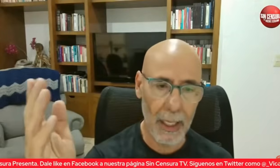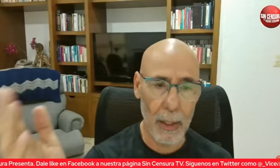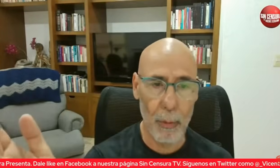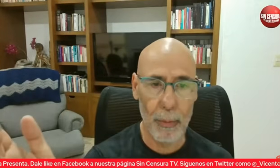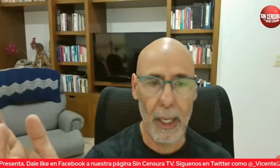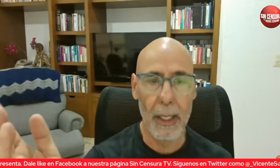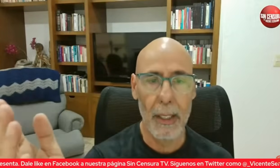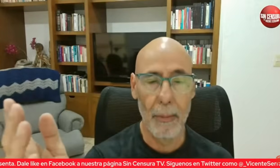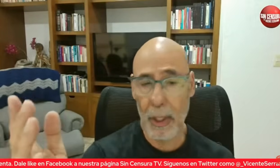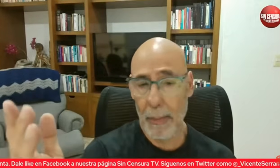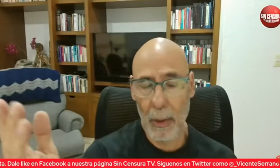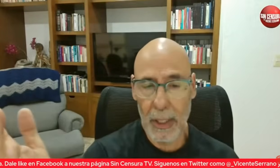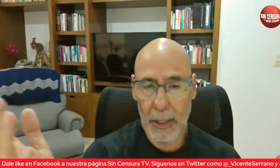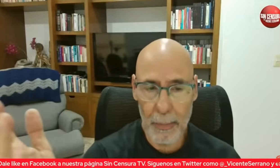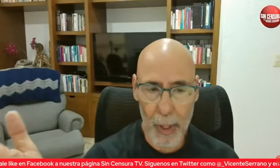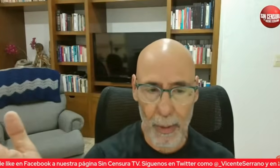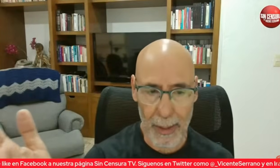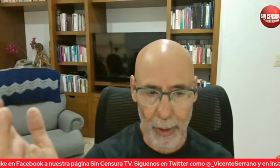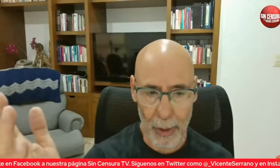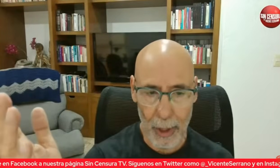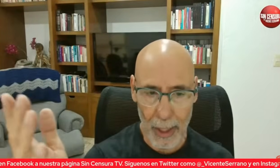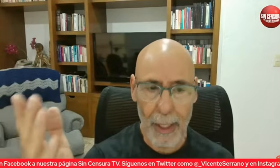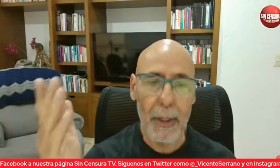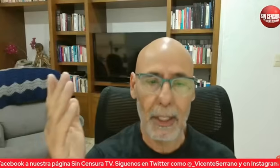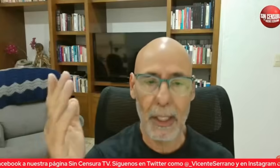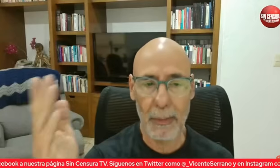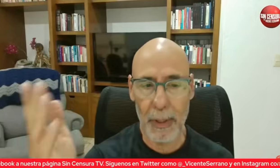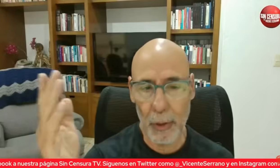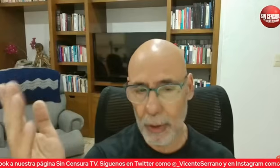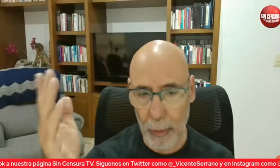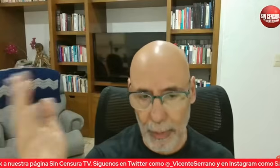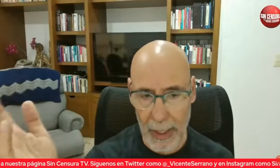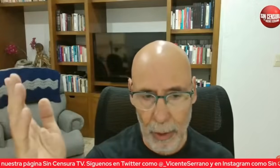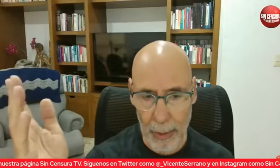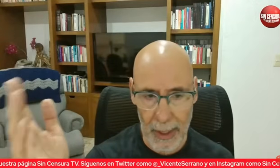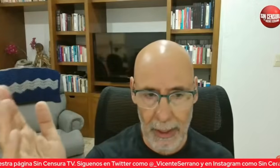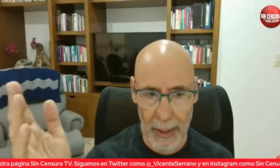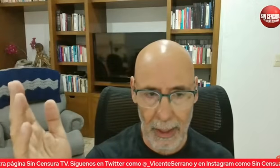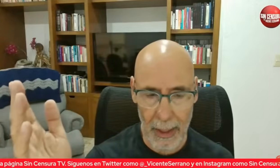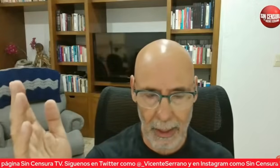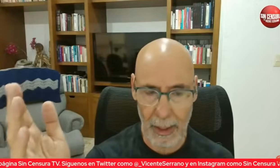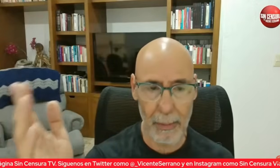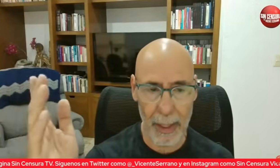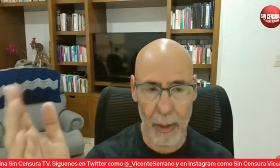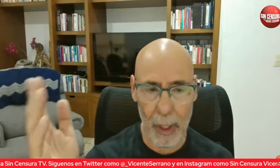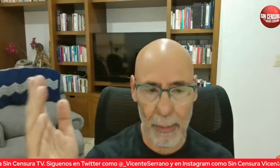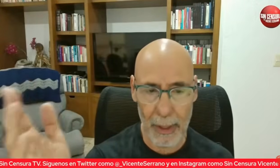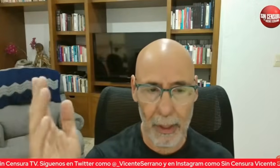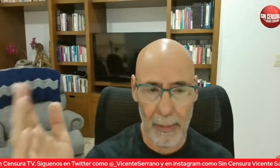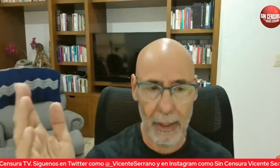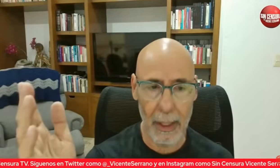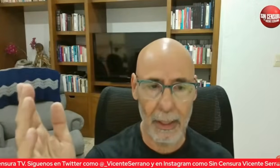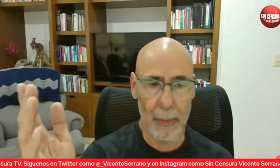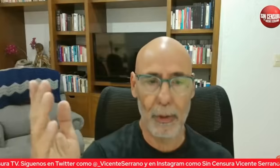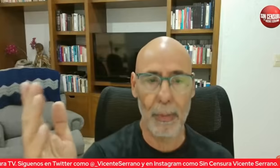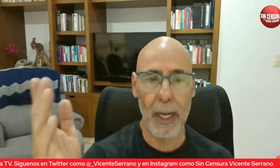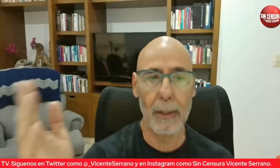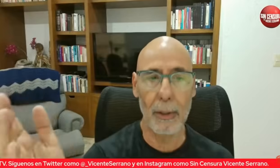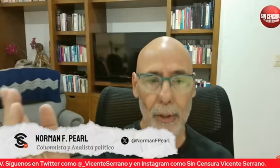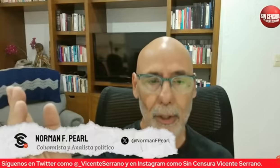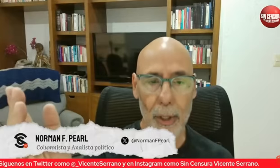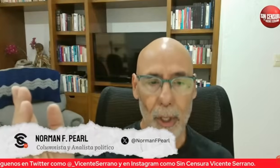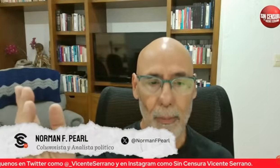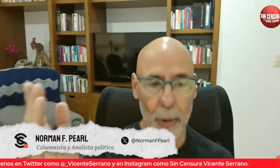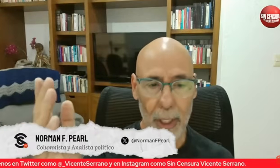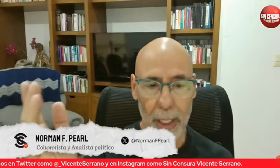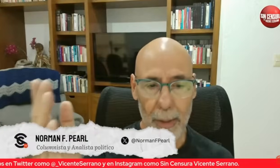mentira, de la calumnia, porque además lo hacen sin pruebas, ¿no? La libertad de expresión tiene un precio, Vicente, y en México lamentablemente le estamos